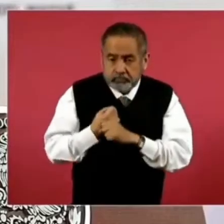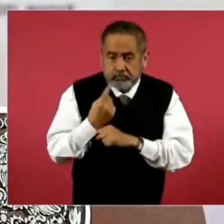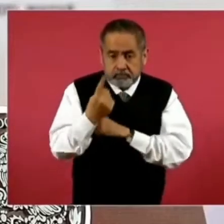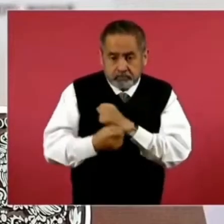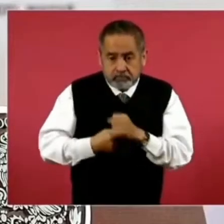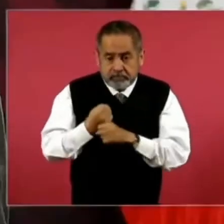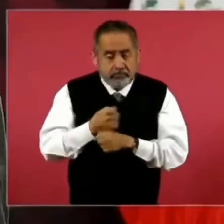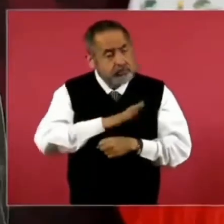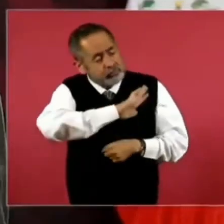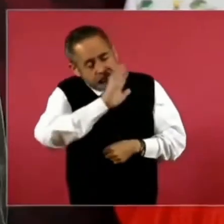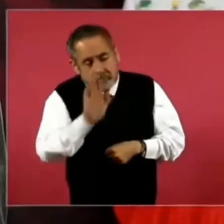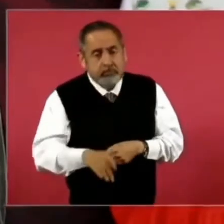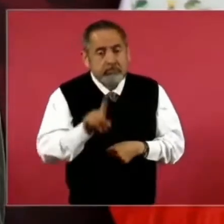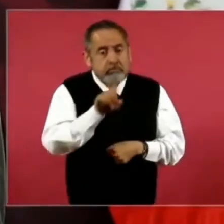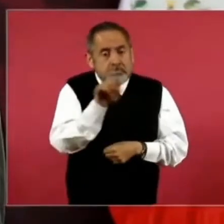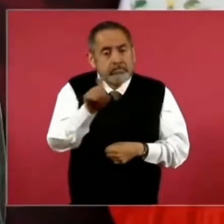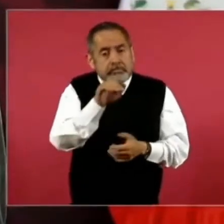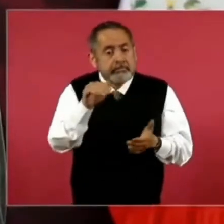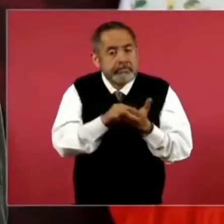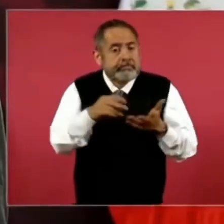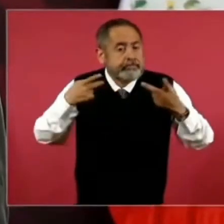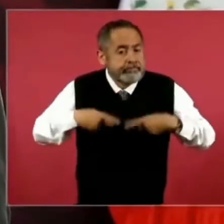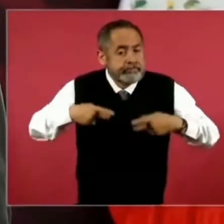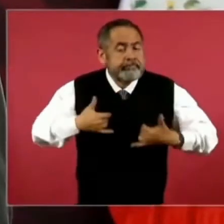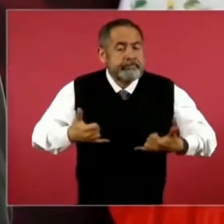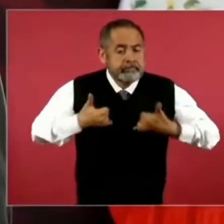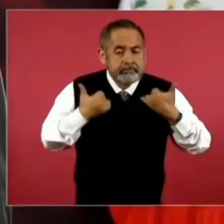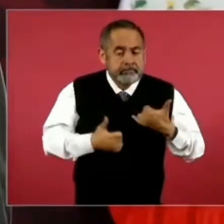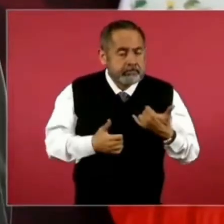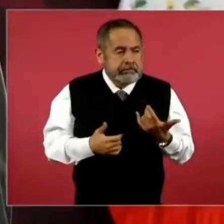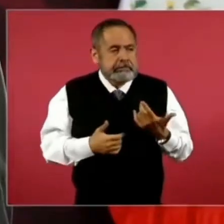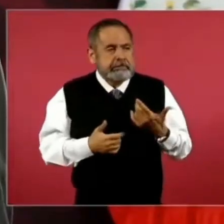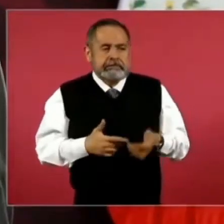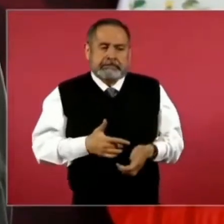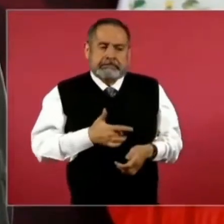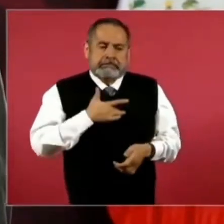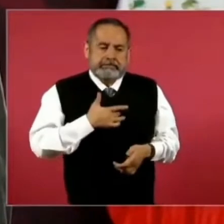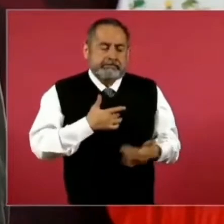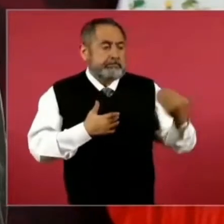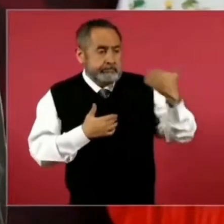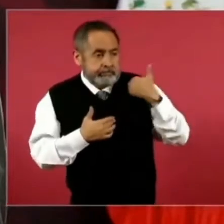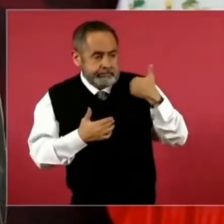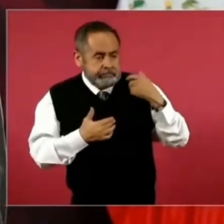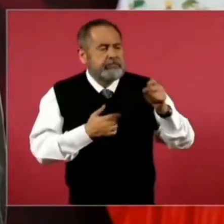Unidos. Y que le pedíamos apoyo